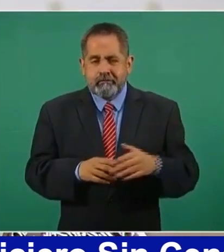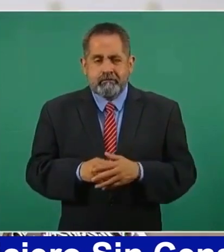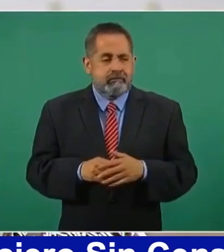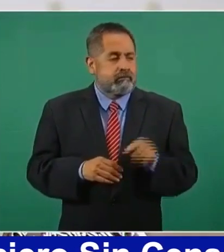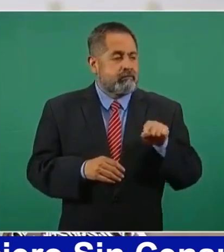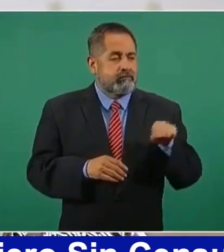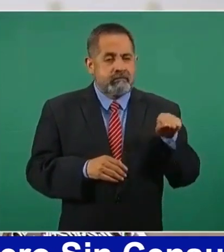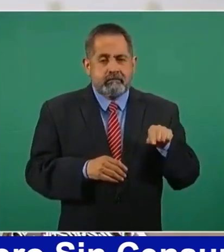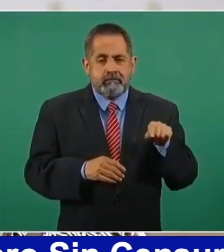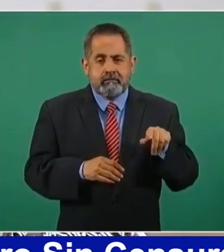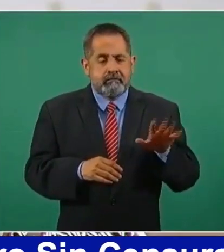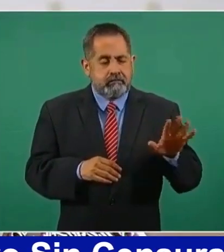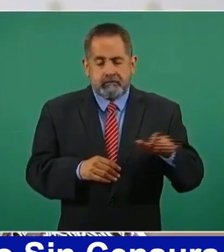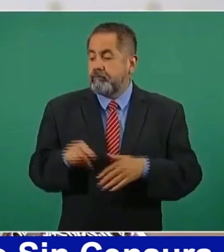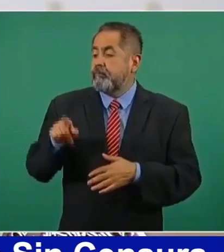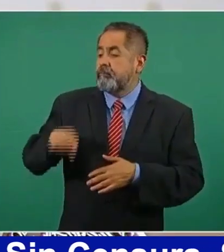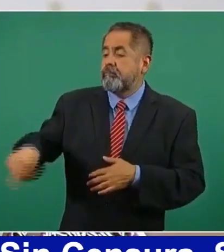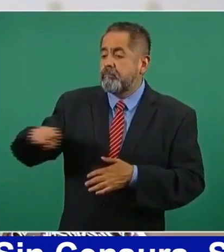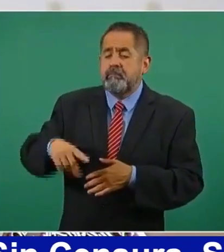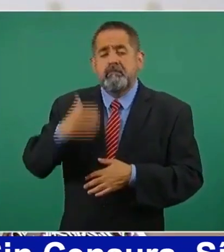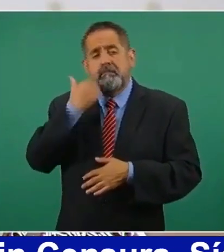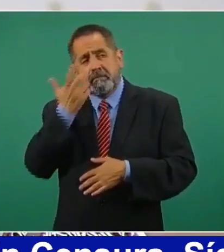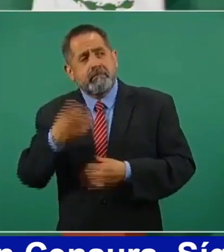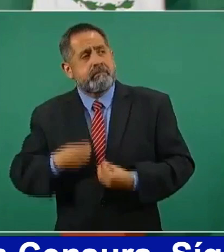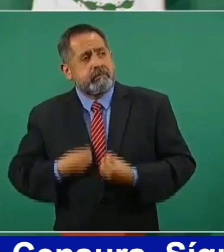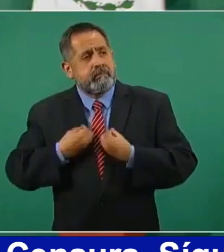búsqueda de mejores condiciones de vida,